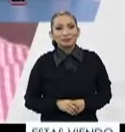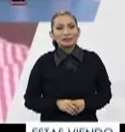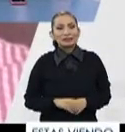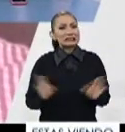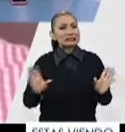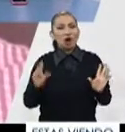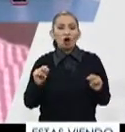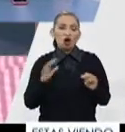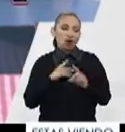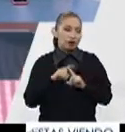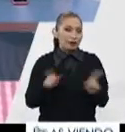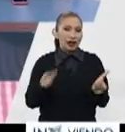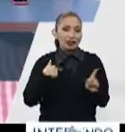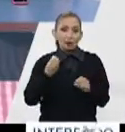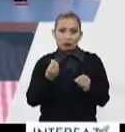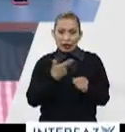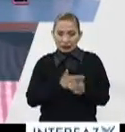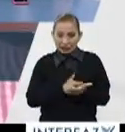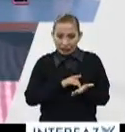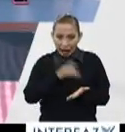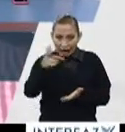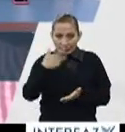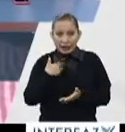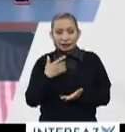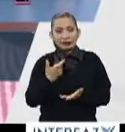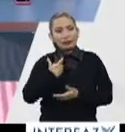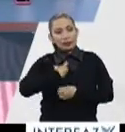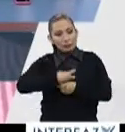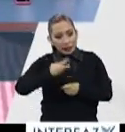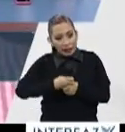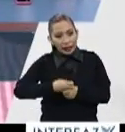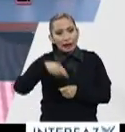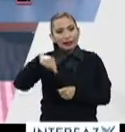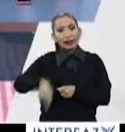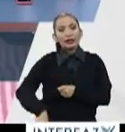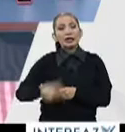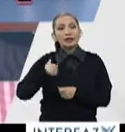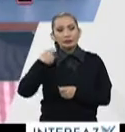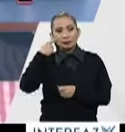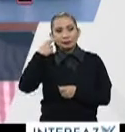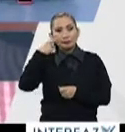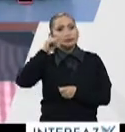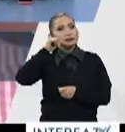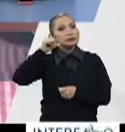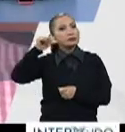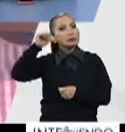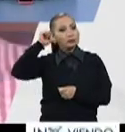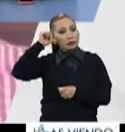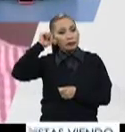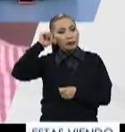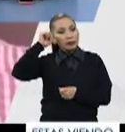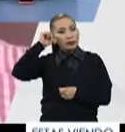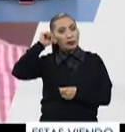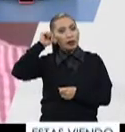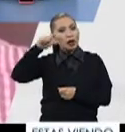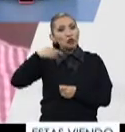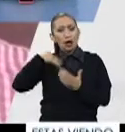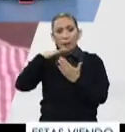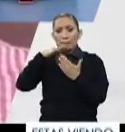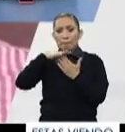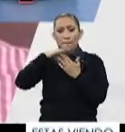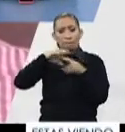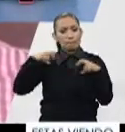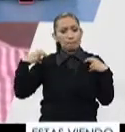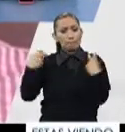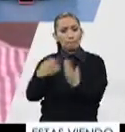No, al contrario, muchas gracias a ustedes por la invitación. Y pues mira, ayer fue una mesa muy,